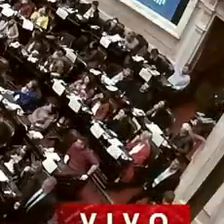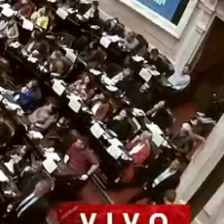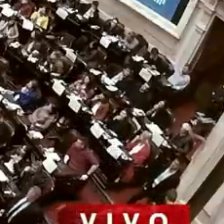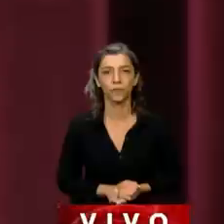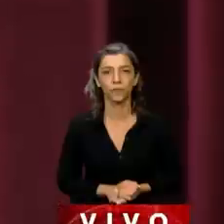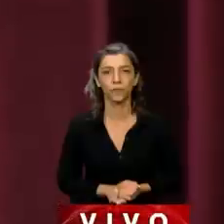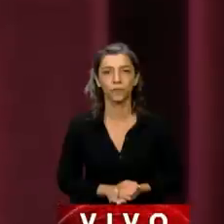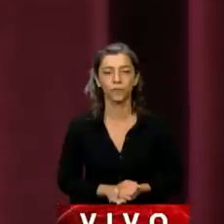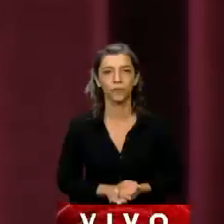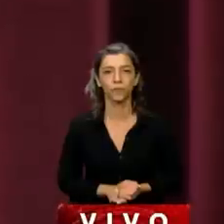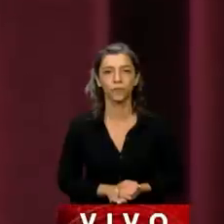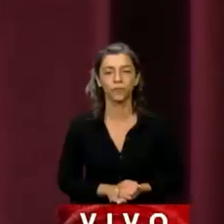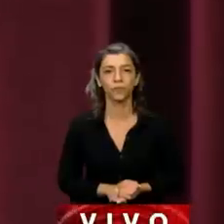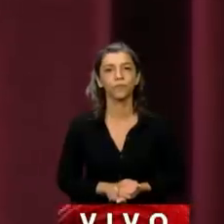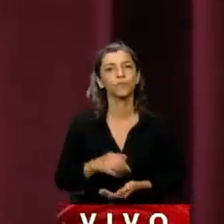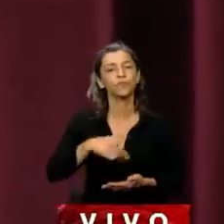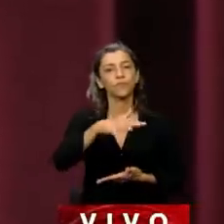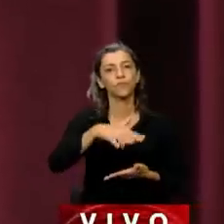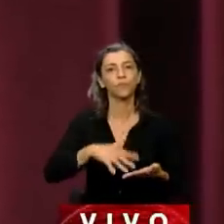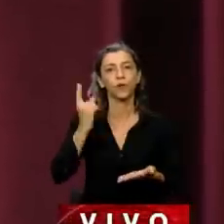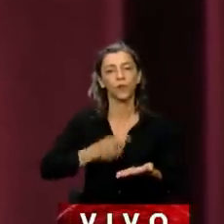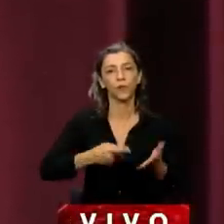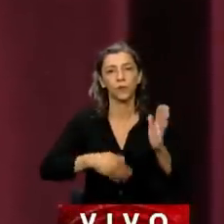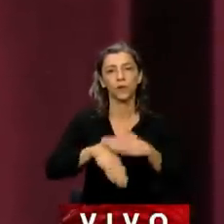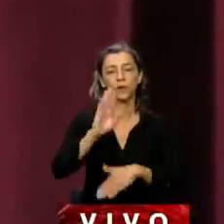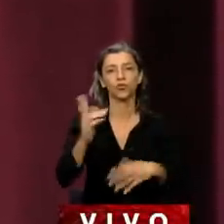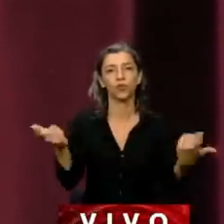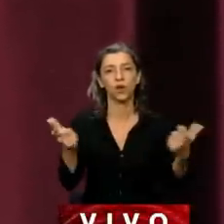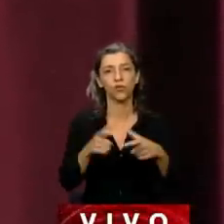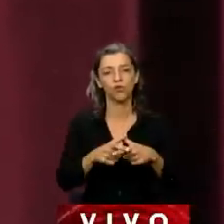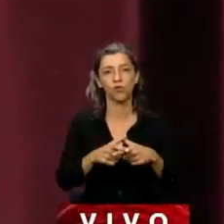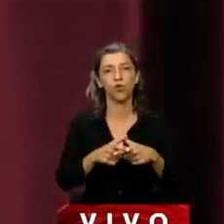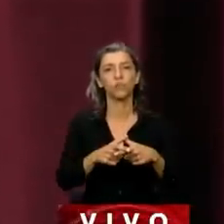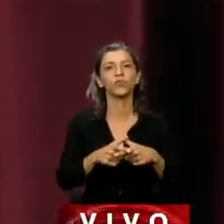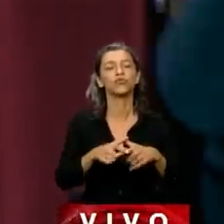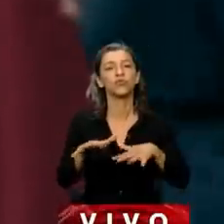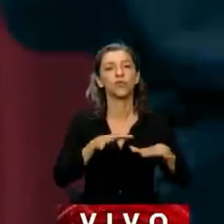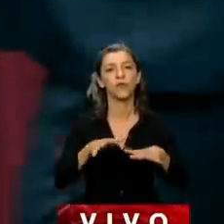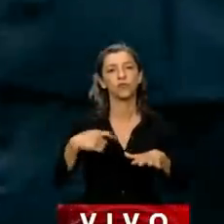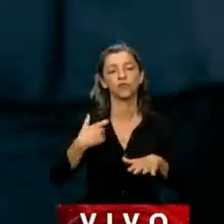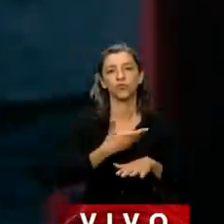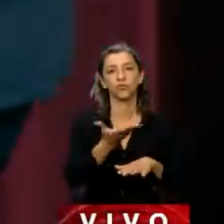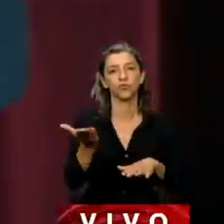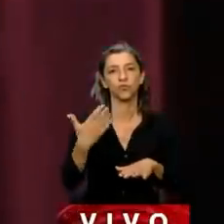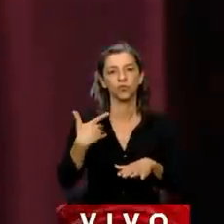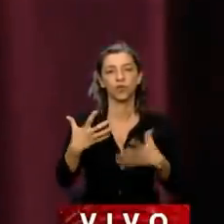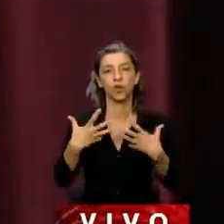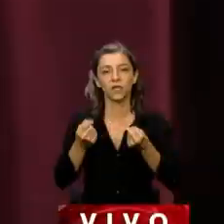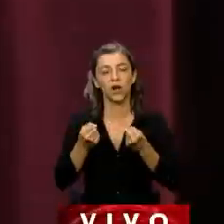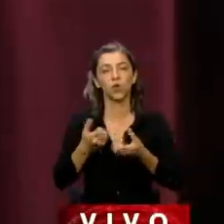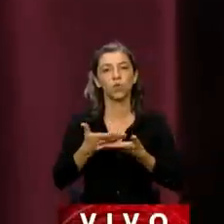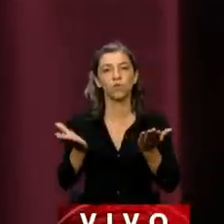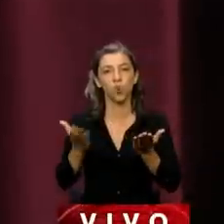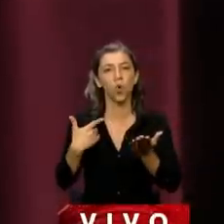En consideración en general el dictamen de mayoría de las comisiones de Acción Social y Salud Pública de Educación y